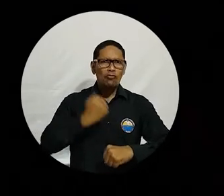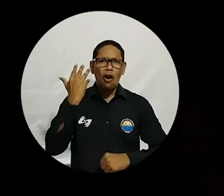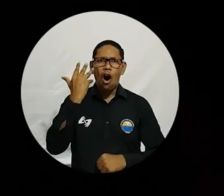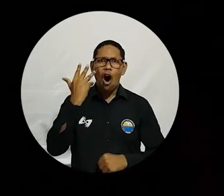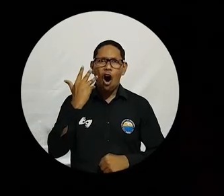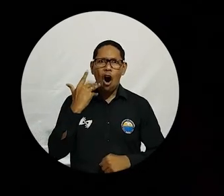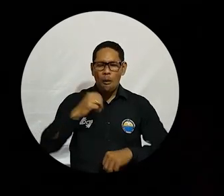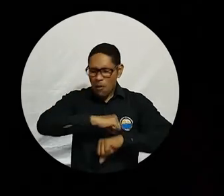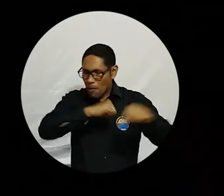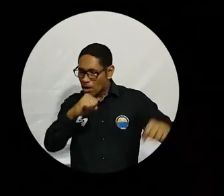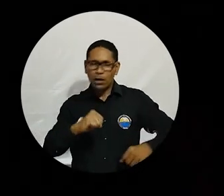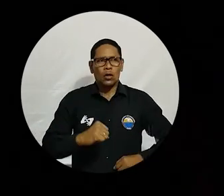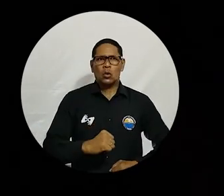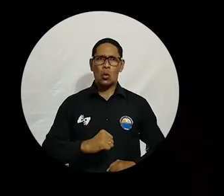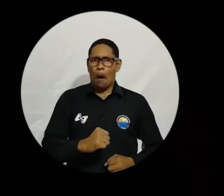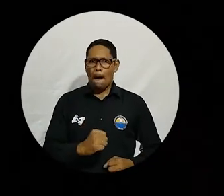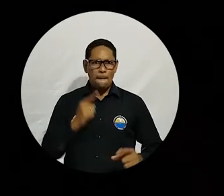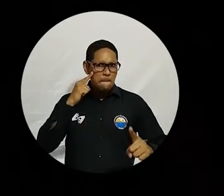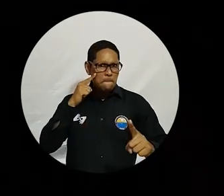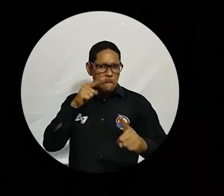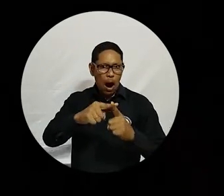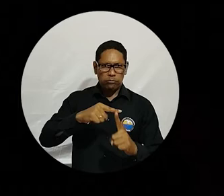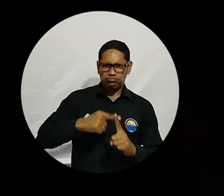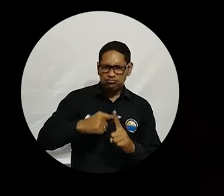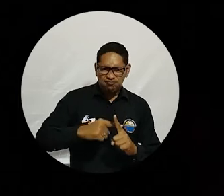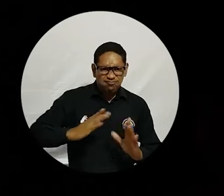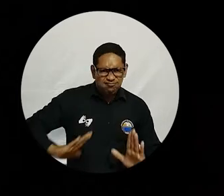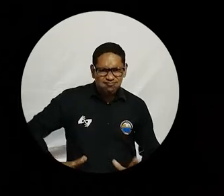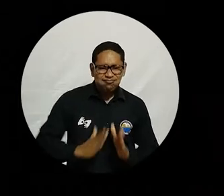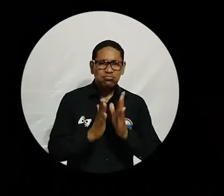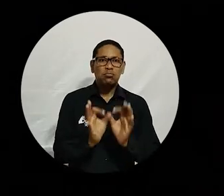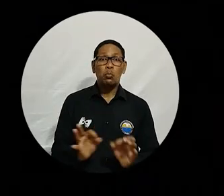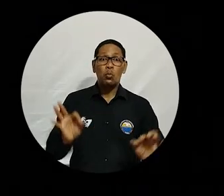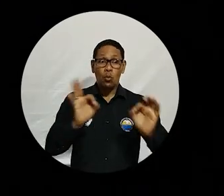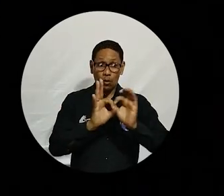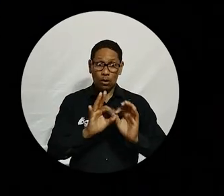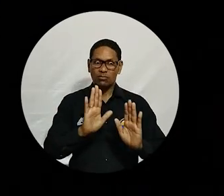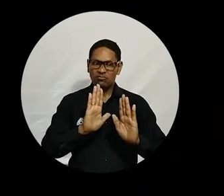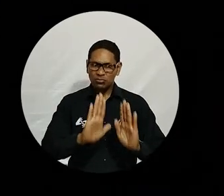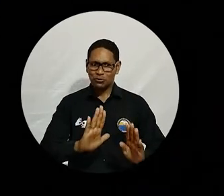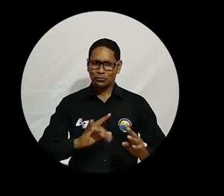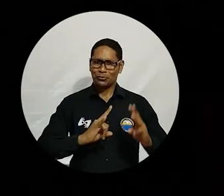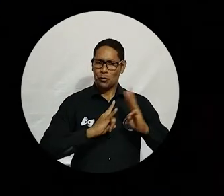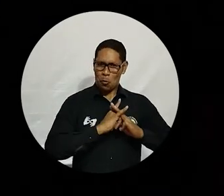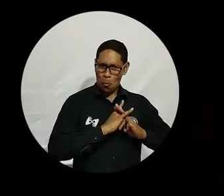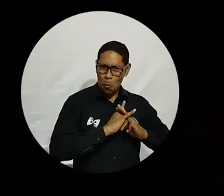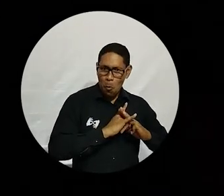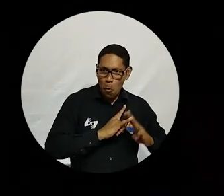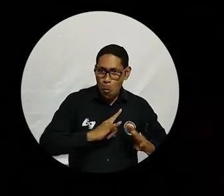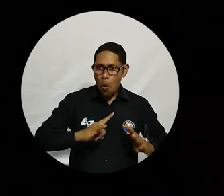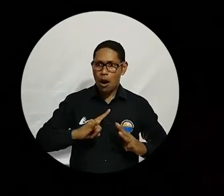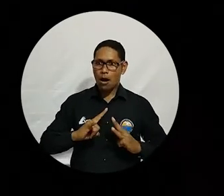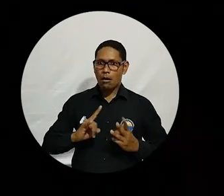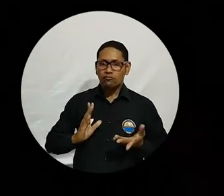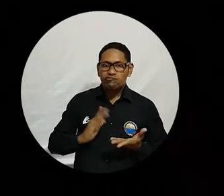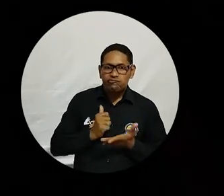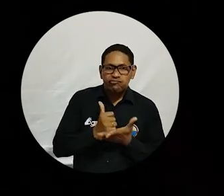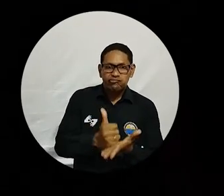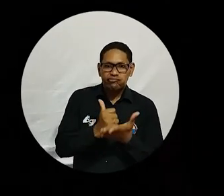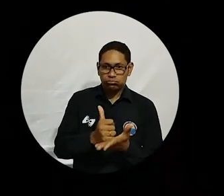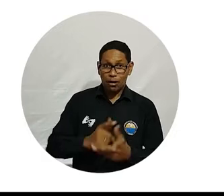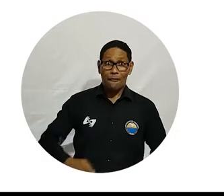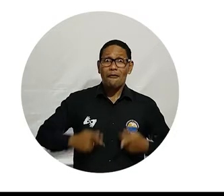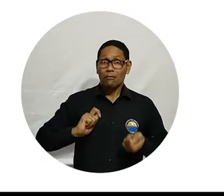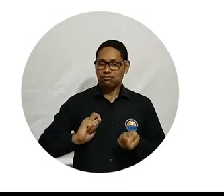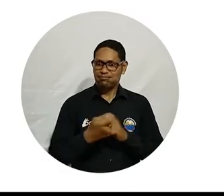y todos los días se levantan con el compromiso de uno de los principales objetivos de nuestra institución, que es la de transformar